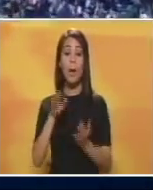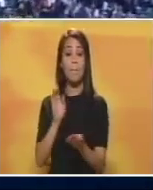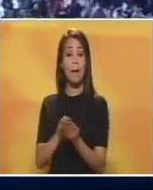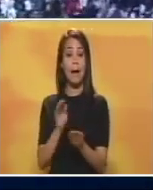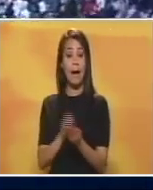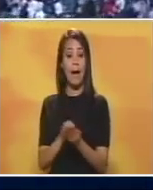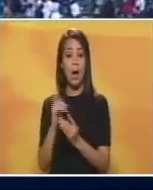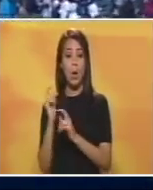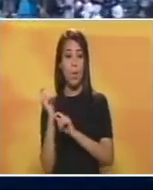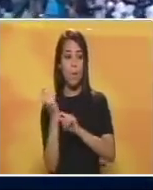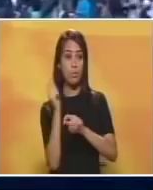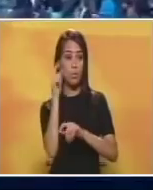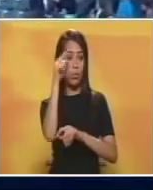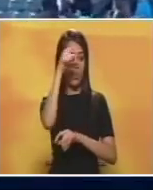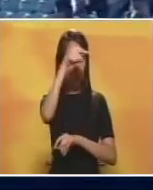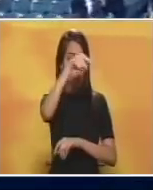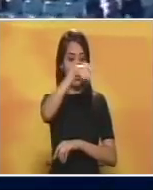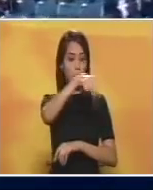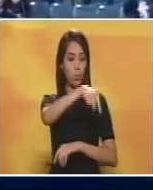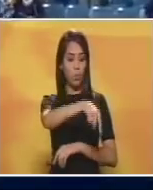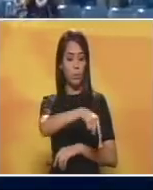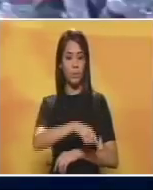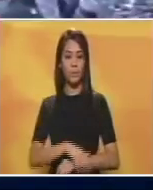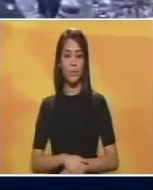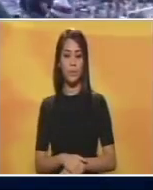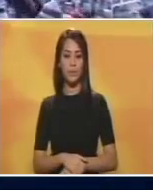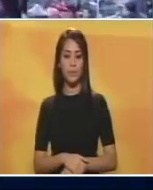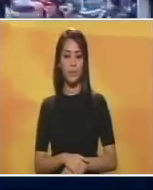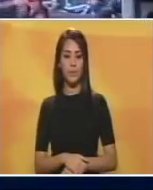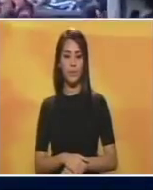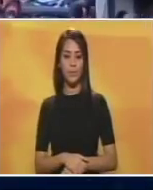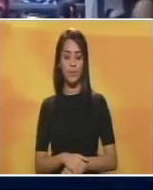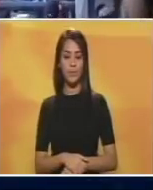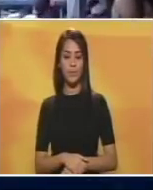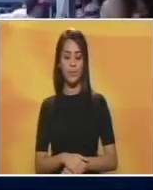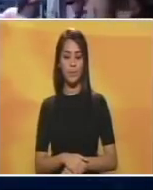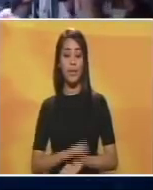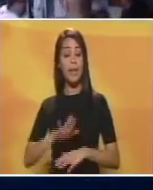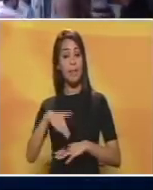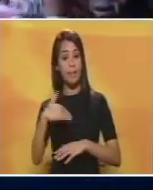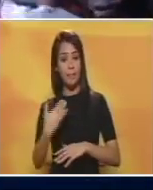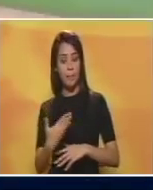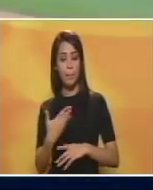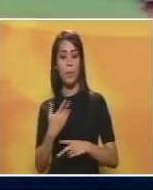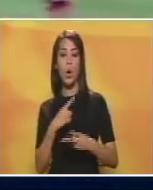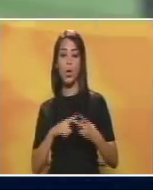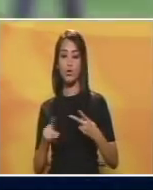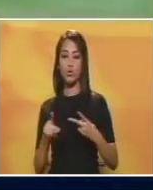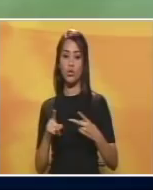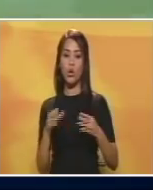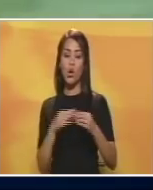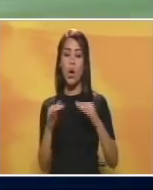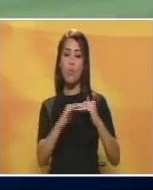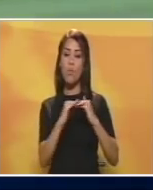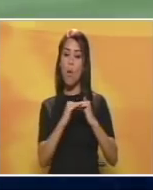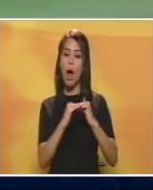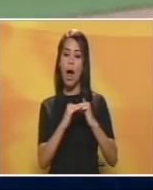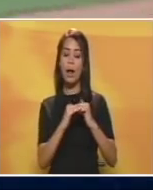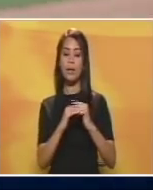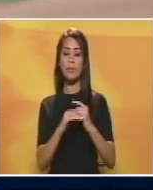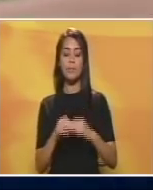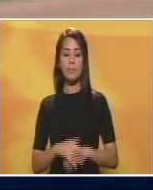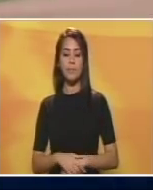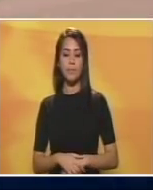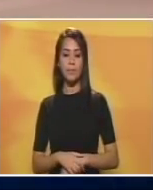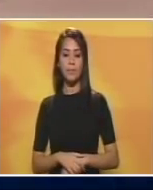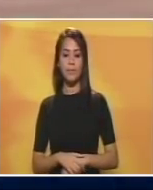conectó cuadrangular por todo el jardín derecho para darle la vuelta a la pizarra. Más tarde, los bombarderos del Bronx igualaron el marcador para que los